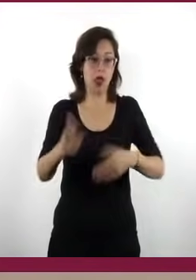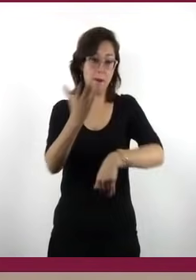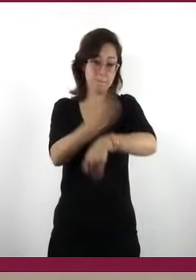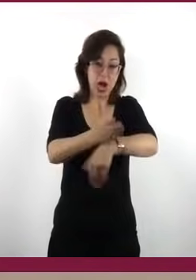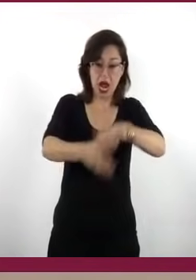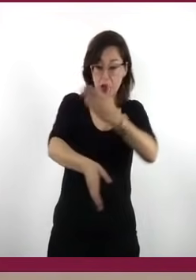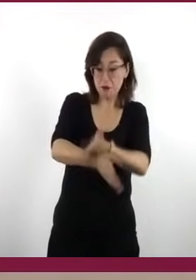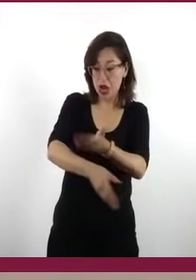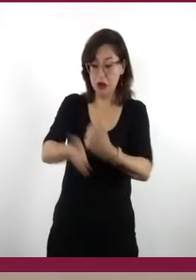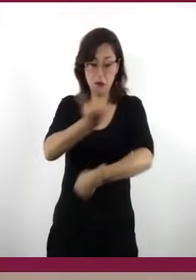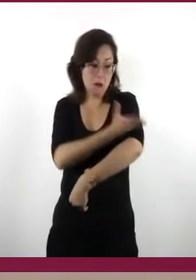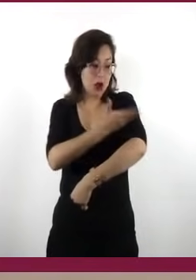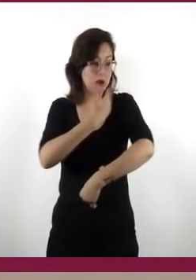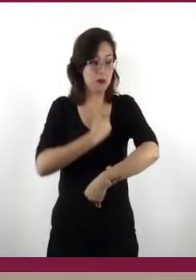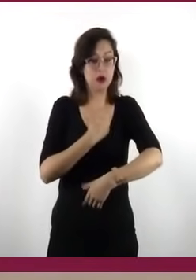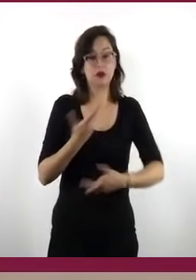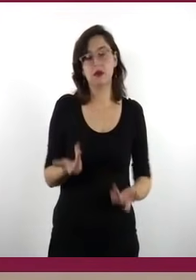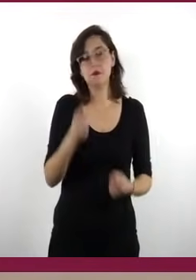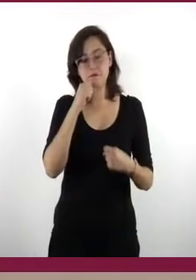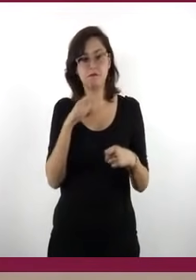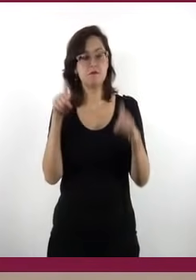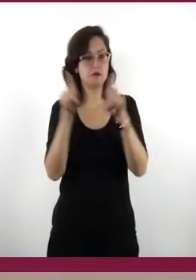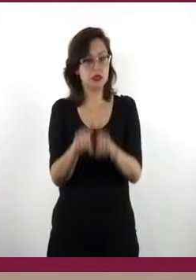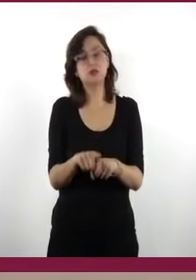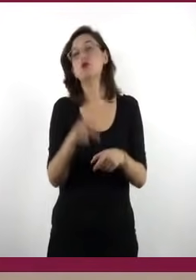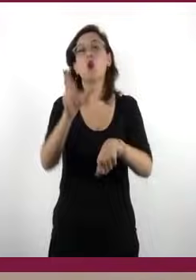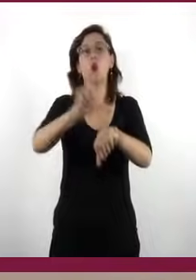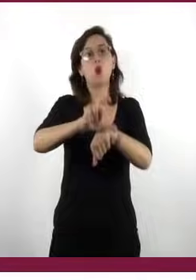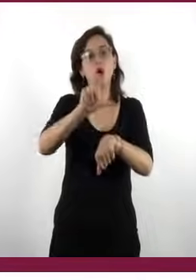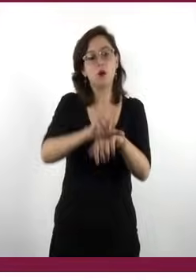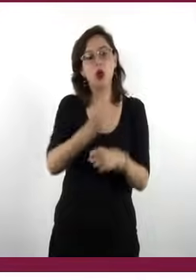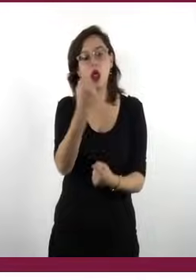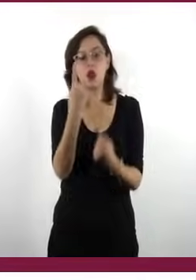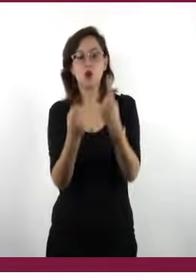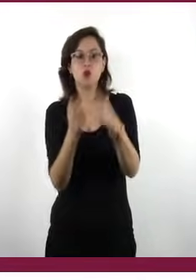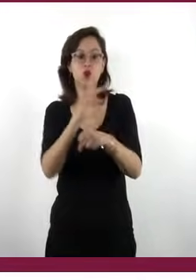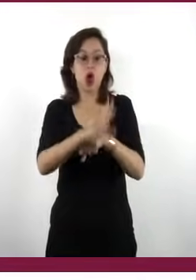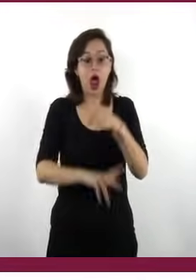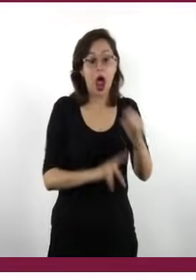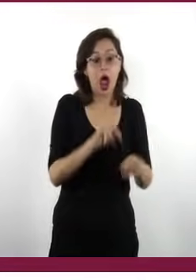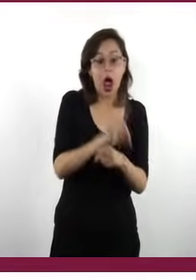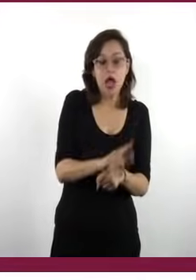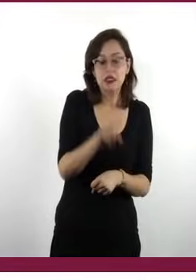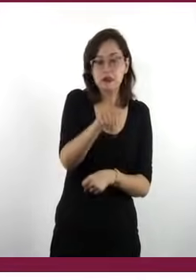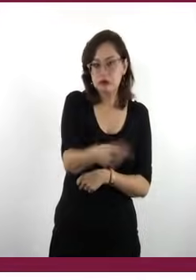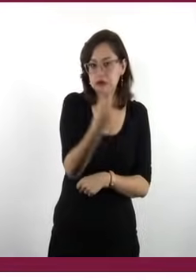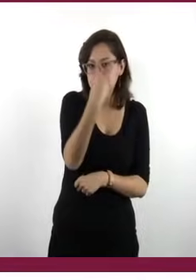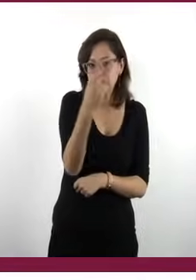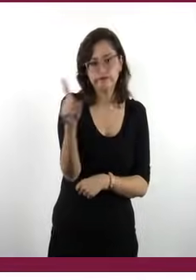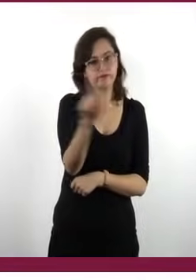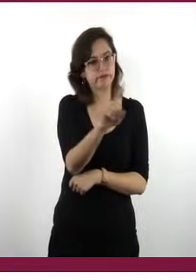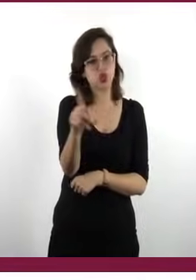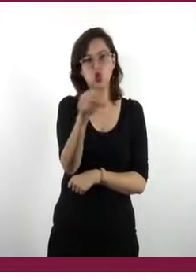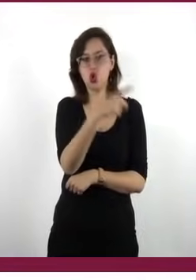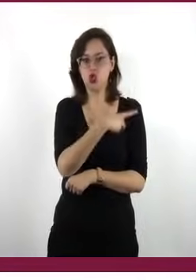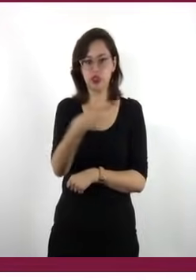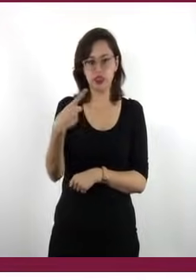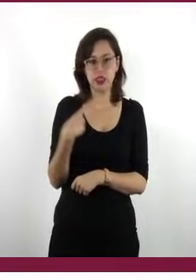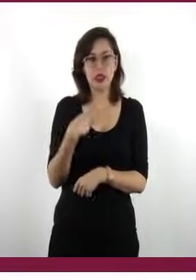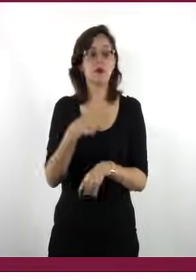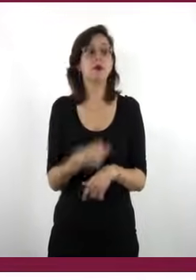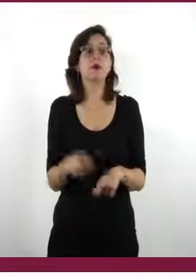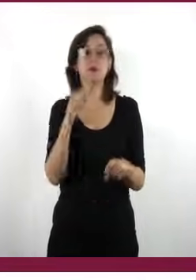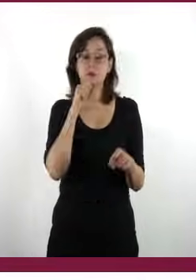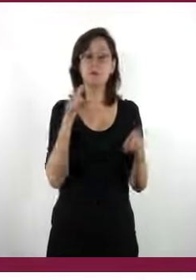Y no consumir huevos de especies en peligro de extinción. Ah, fomentar un consumo responsable de los productos